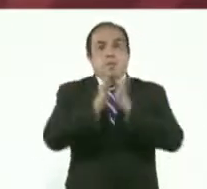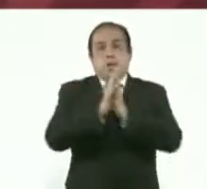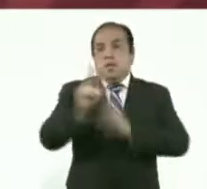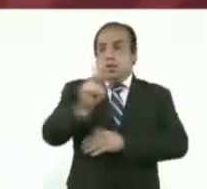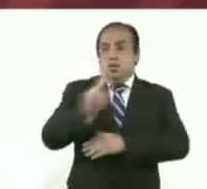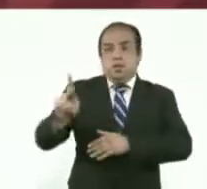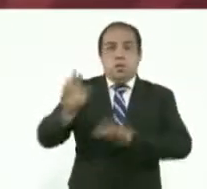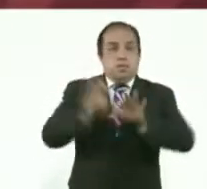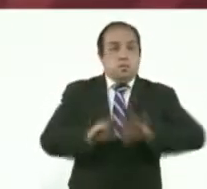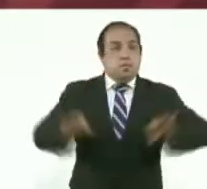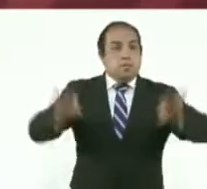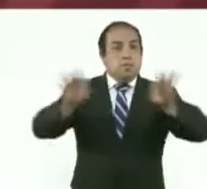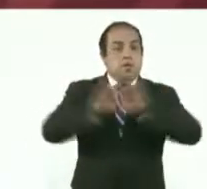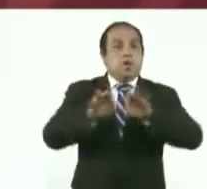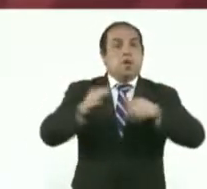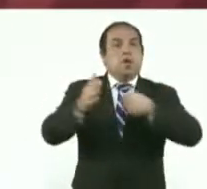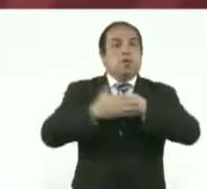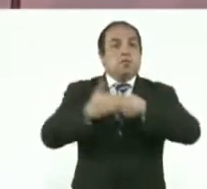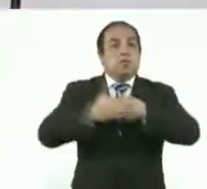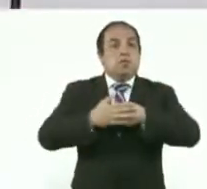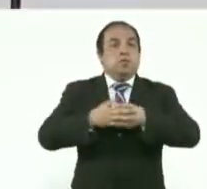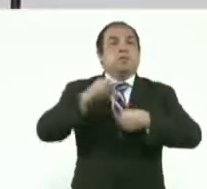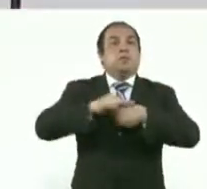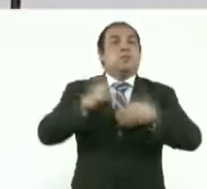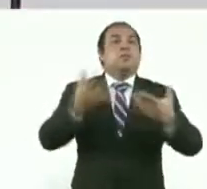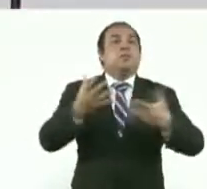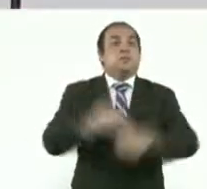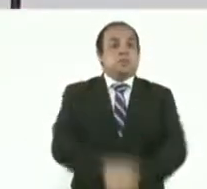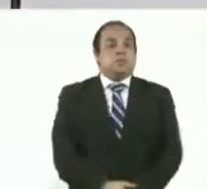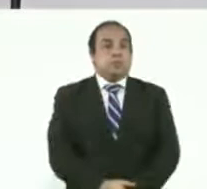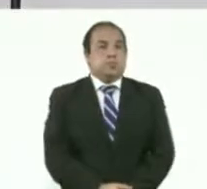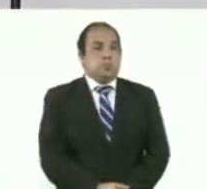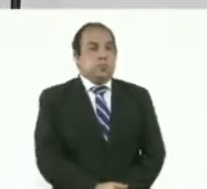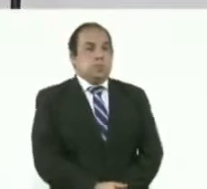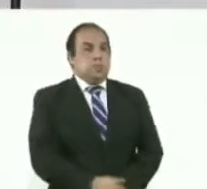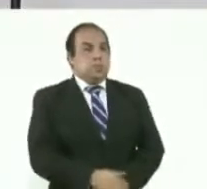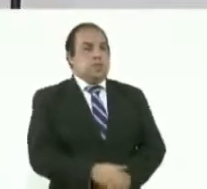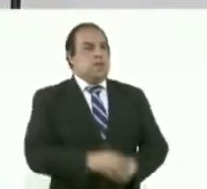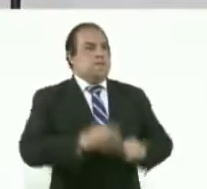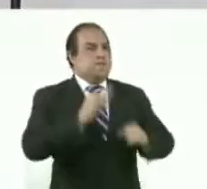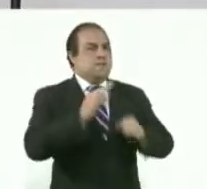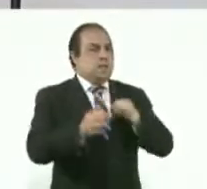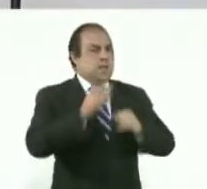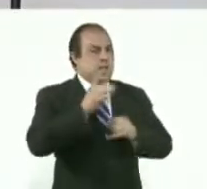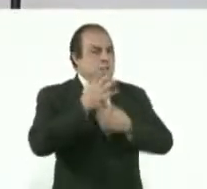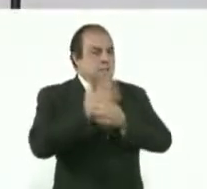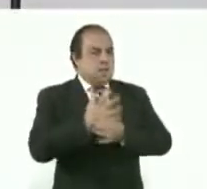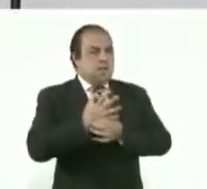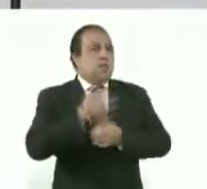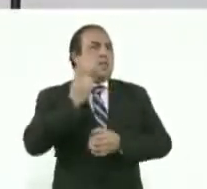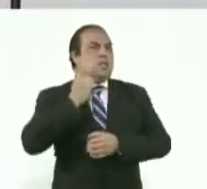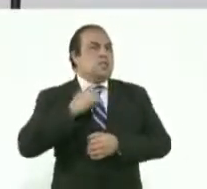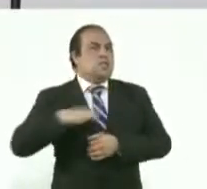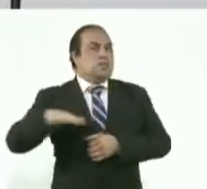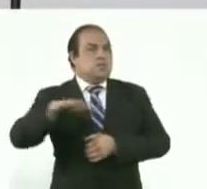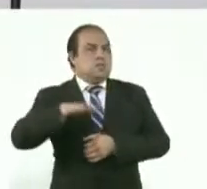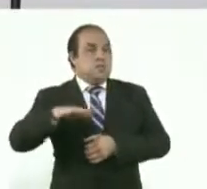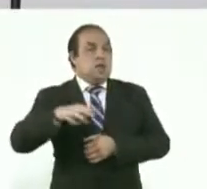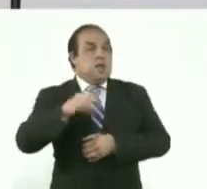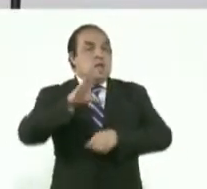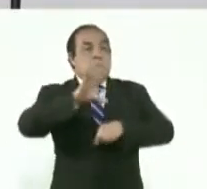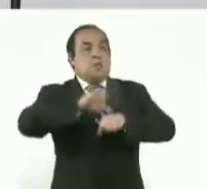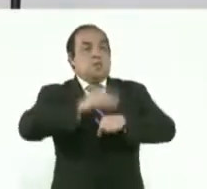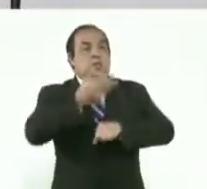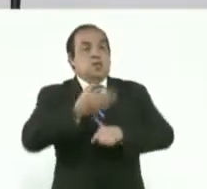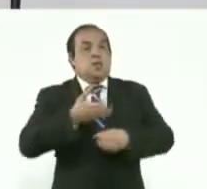Es muy importante este ejercicio que se va a hacer. Y doctora, finalmente también decía usted y veía bien que diputados locales hayan pedido permiso